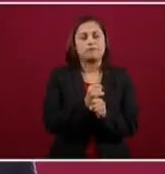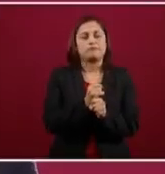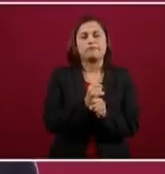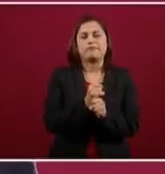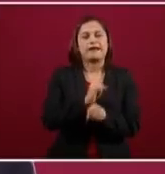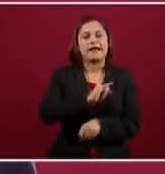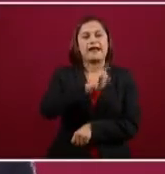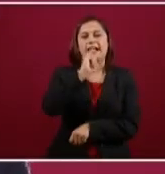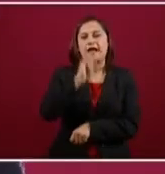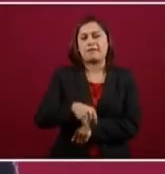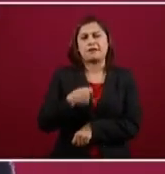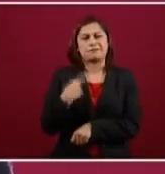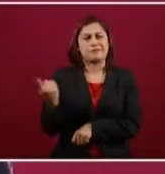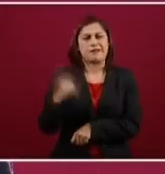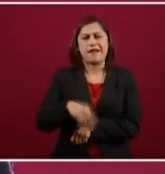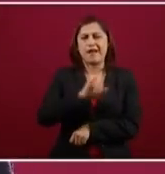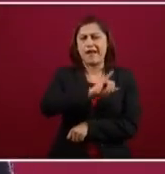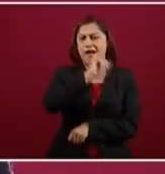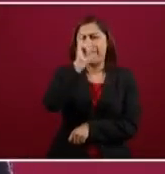Nunca, y no lo haré.